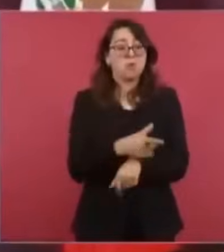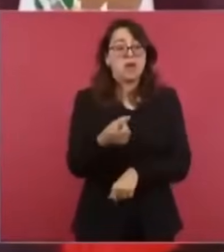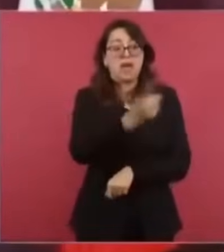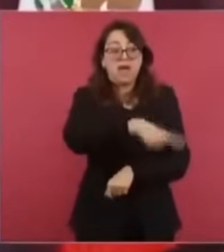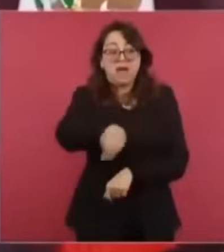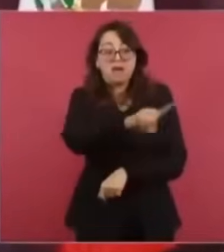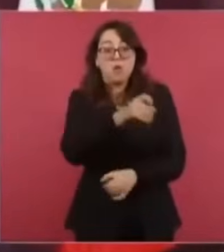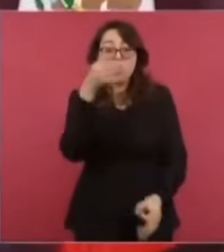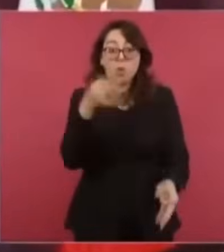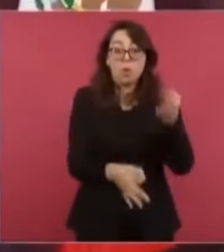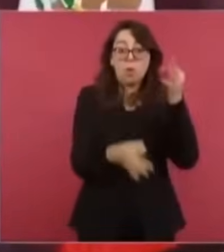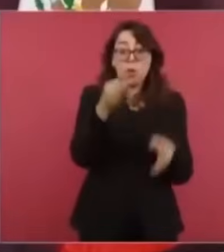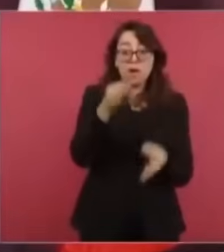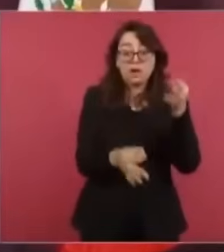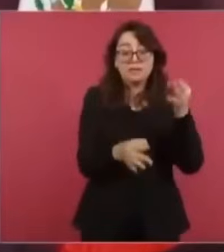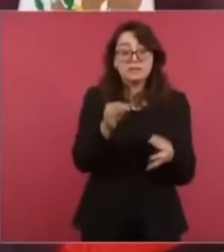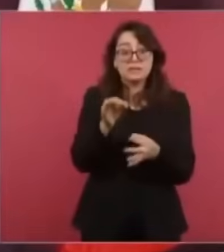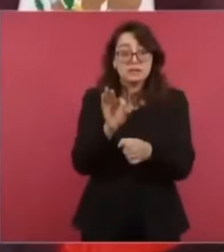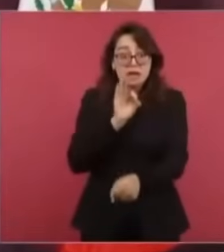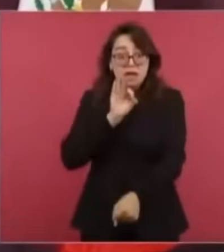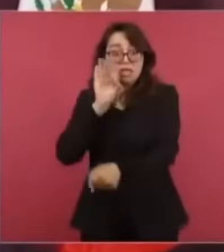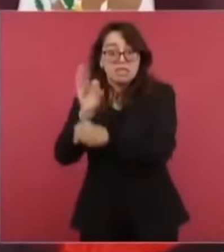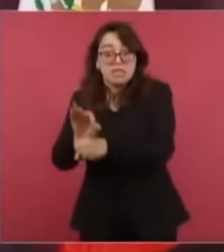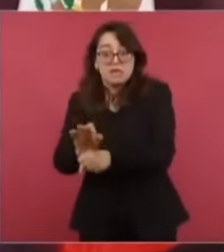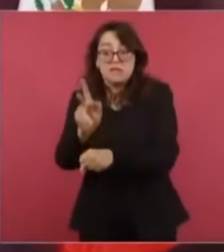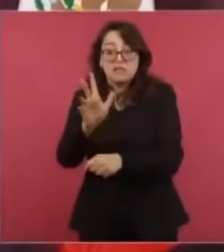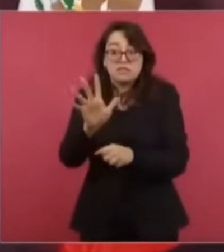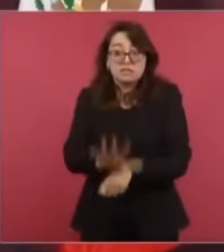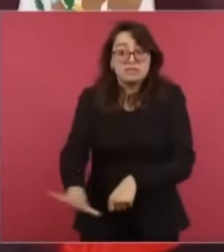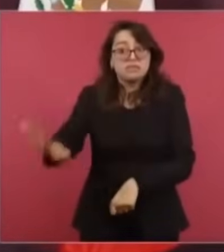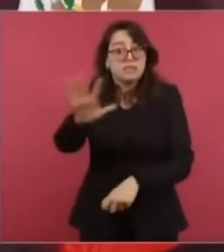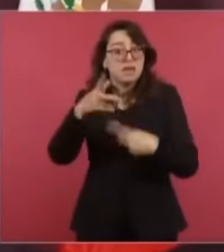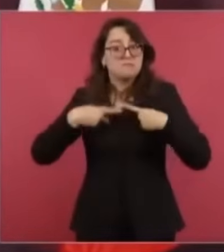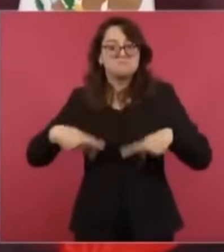Antes, cuando nosotros estábamos en la oposición,